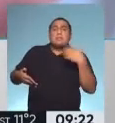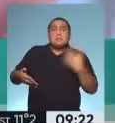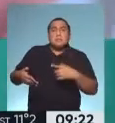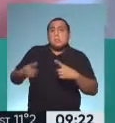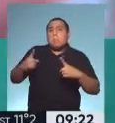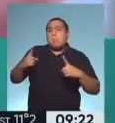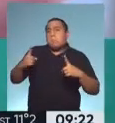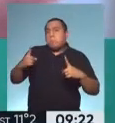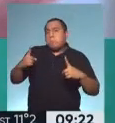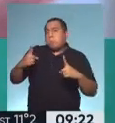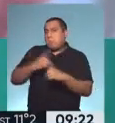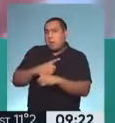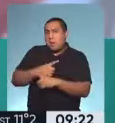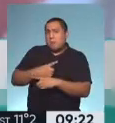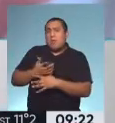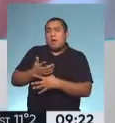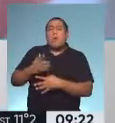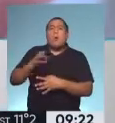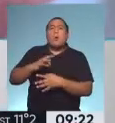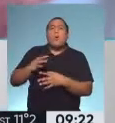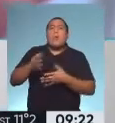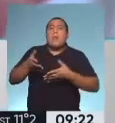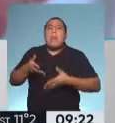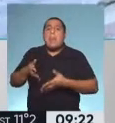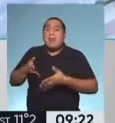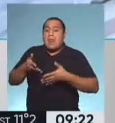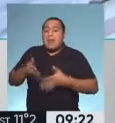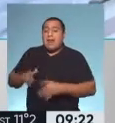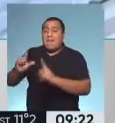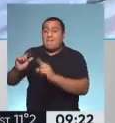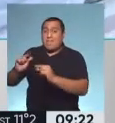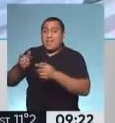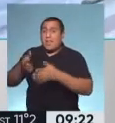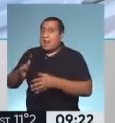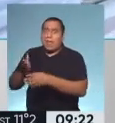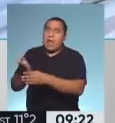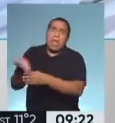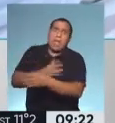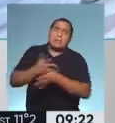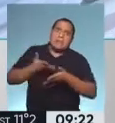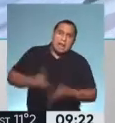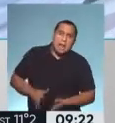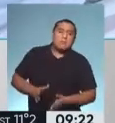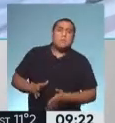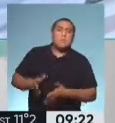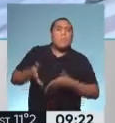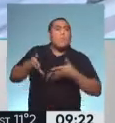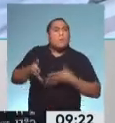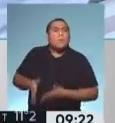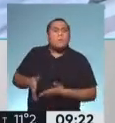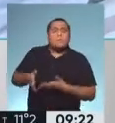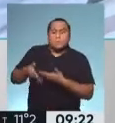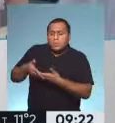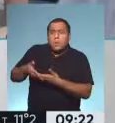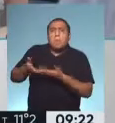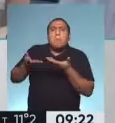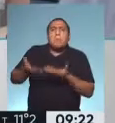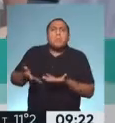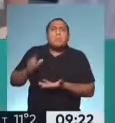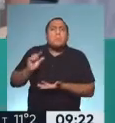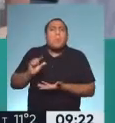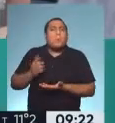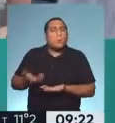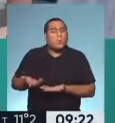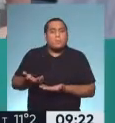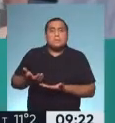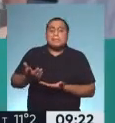o ser prematuro o tener bajo peso al nacer o sea que nos marcaría que